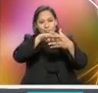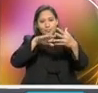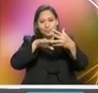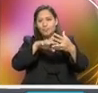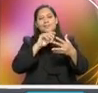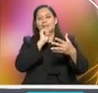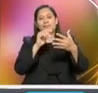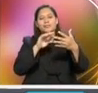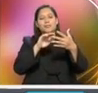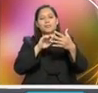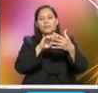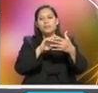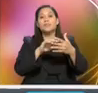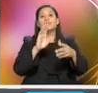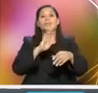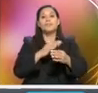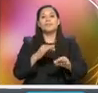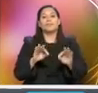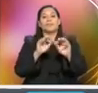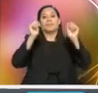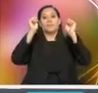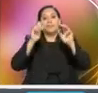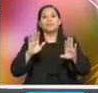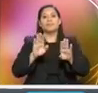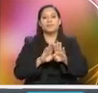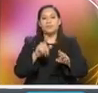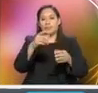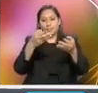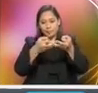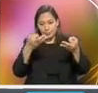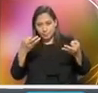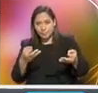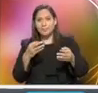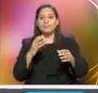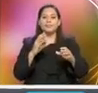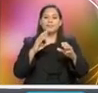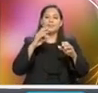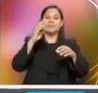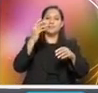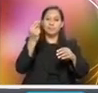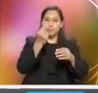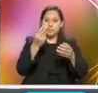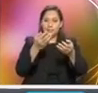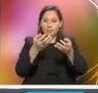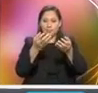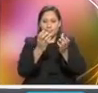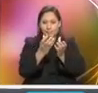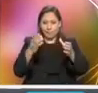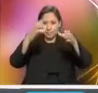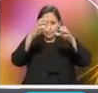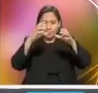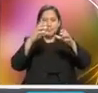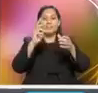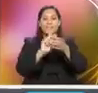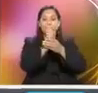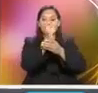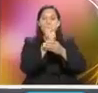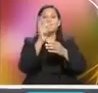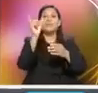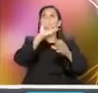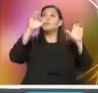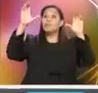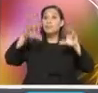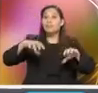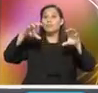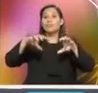y lo más importante es el peso, porque tú vas a meter tierra, vas a meter macetas, pero sobre todo, y plantas, pero cuando llueva